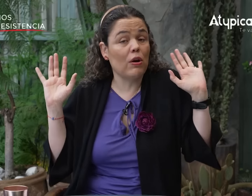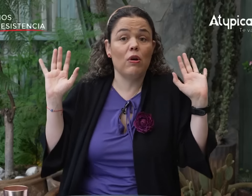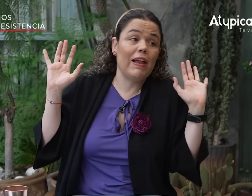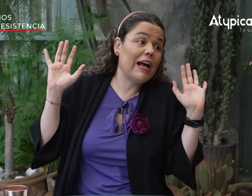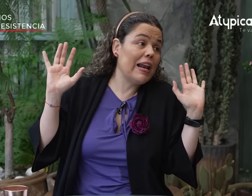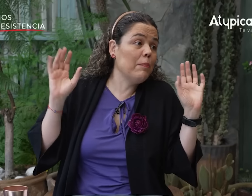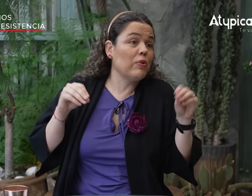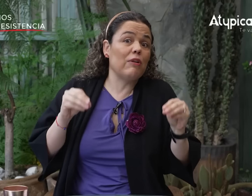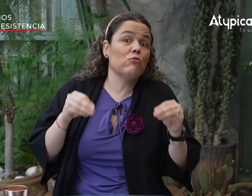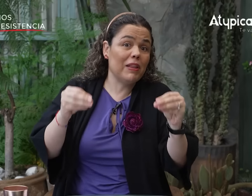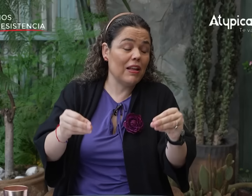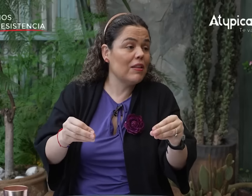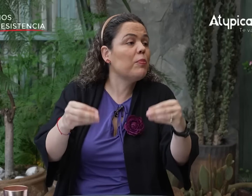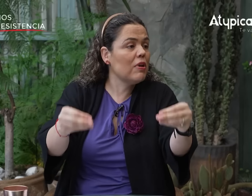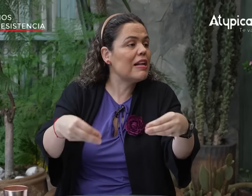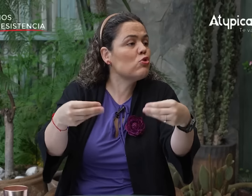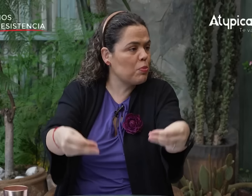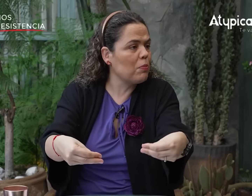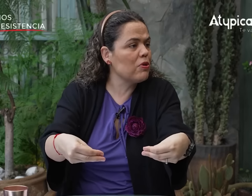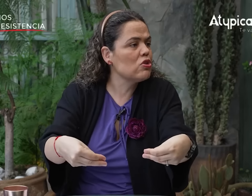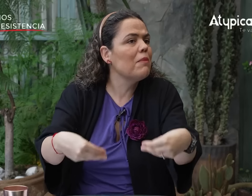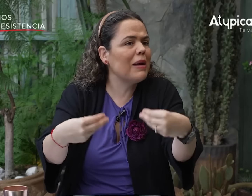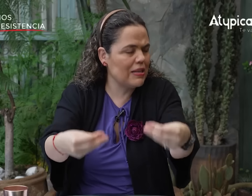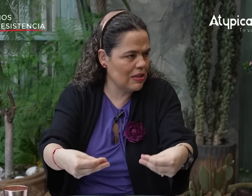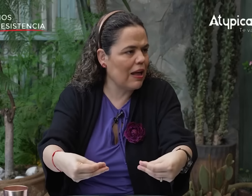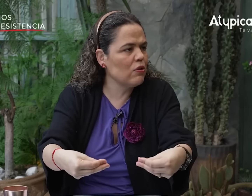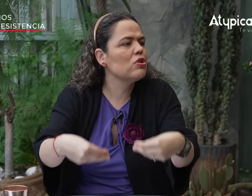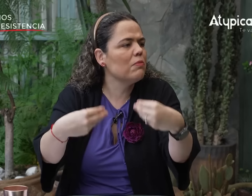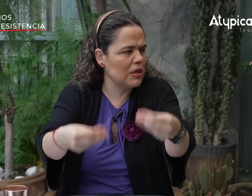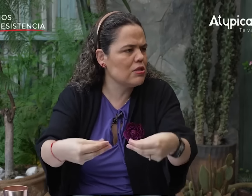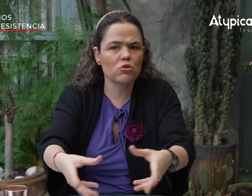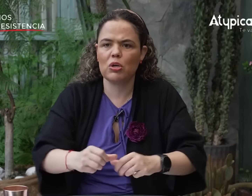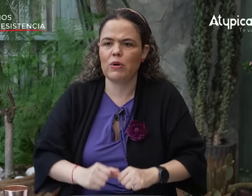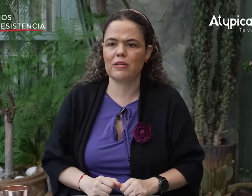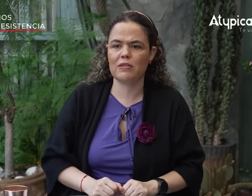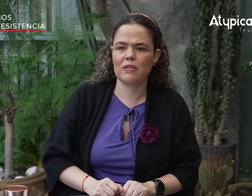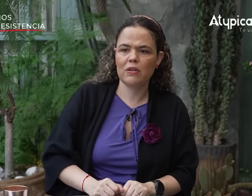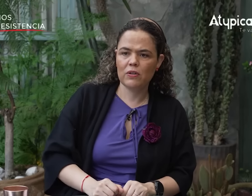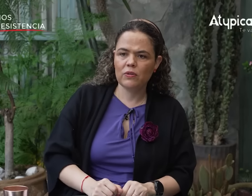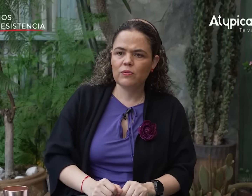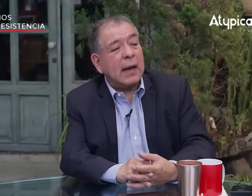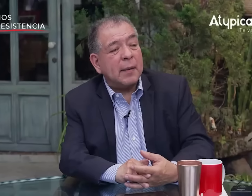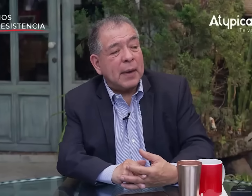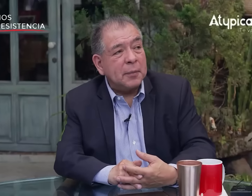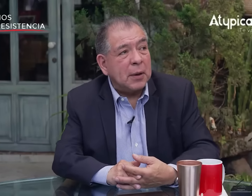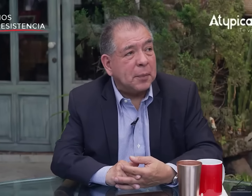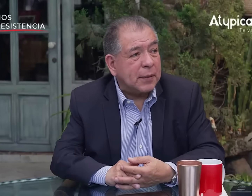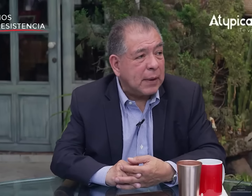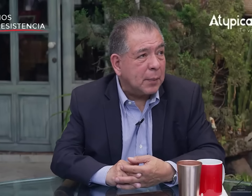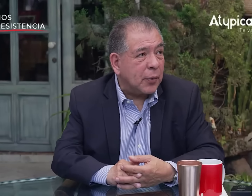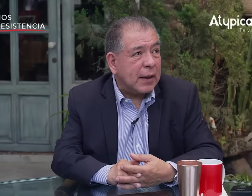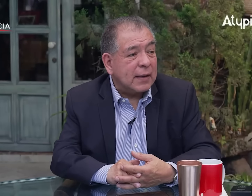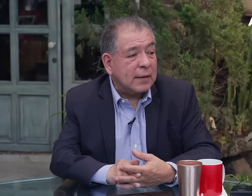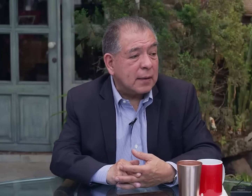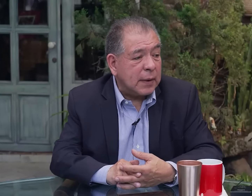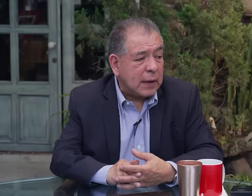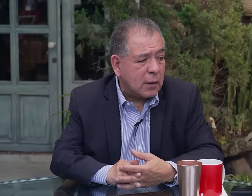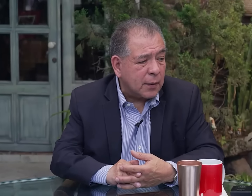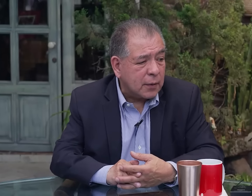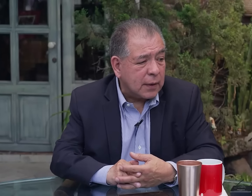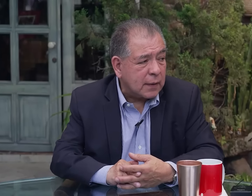este gobierno le da la gana, porque ellos pretenden poner a sus propios magistrados, ministros y jueces. Mira, además, bueno, pues mira, podrán